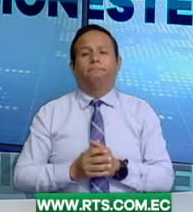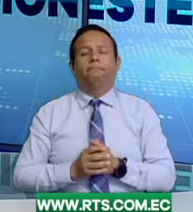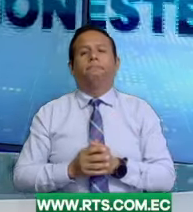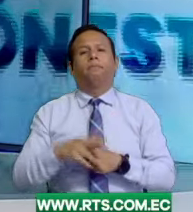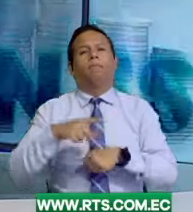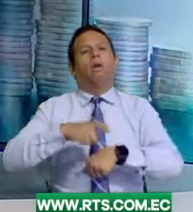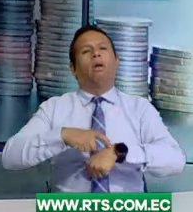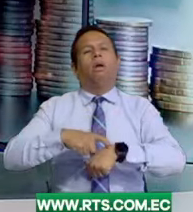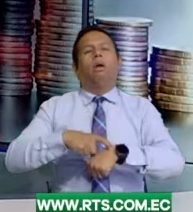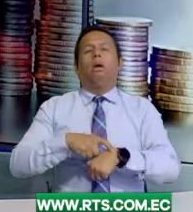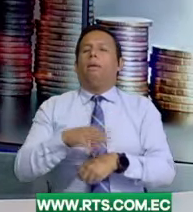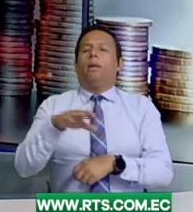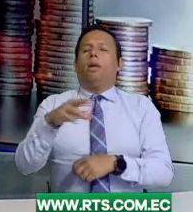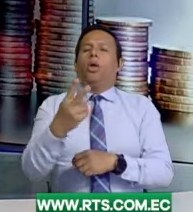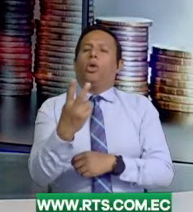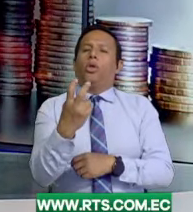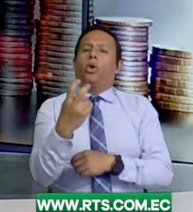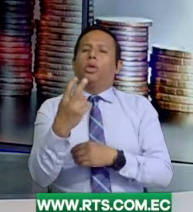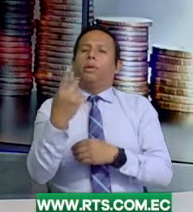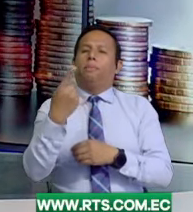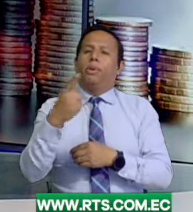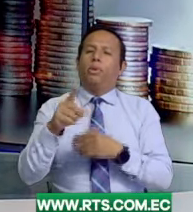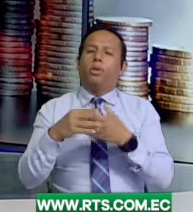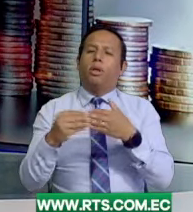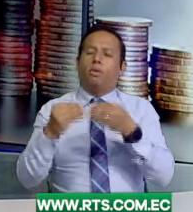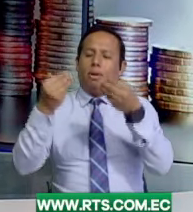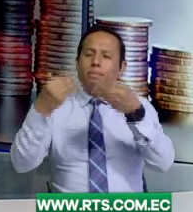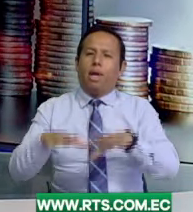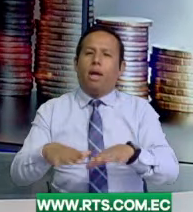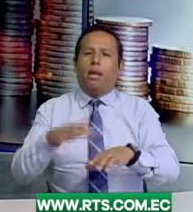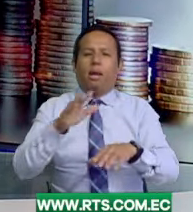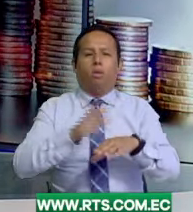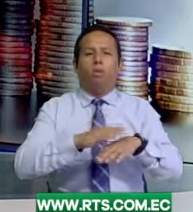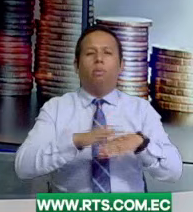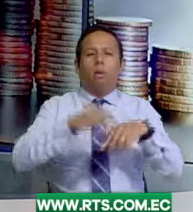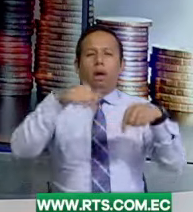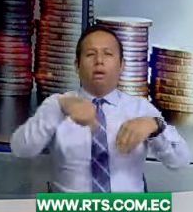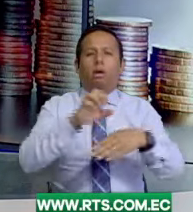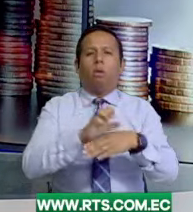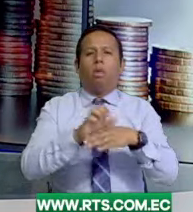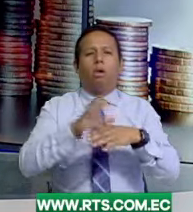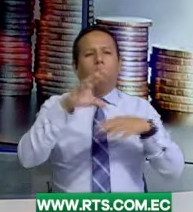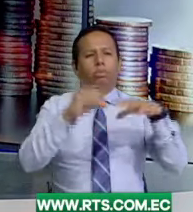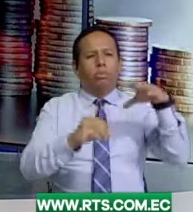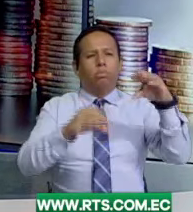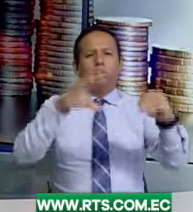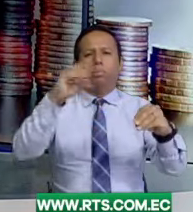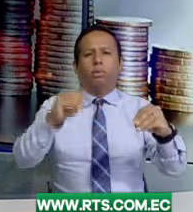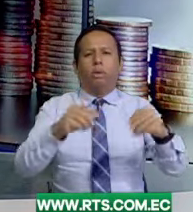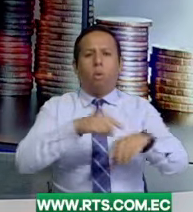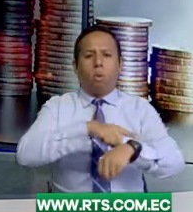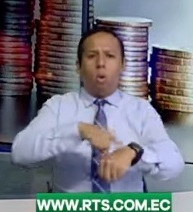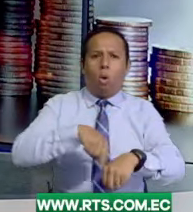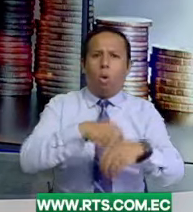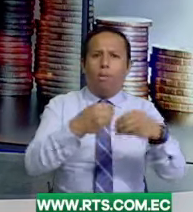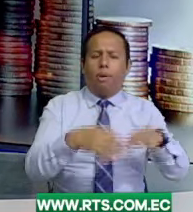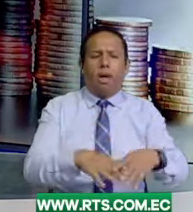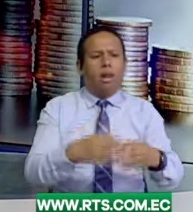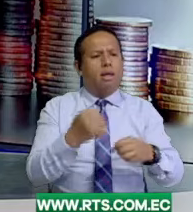12 millones de dólares se pierde el sector productivo en el país por cada hora que no cuenta con energía